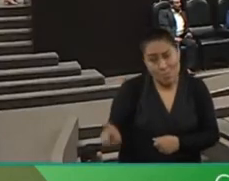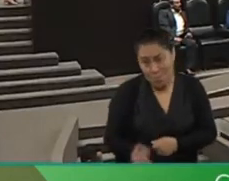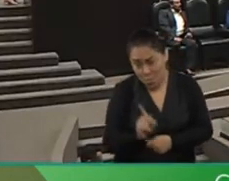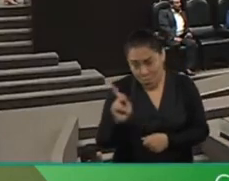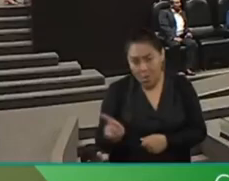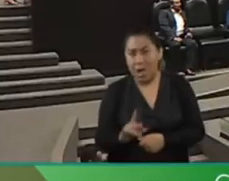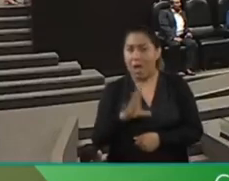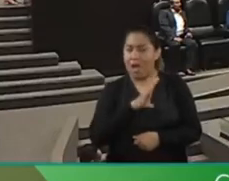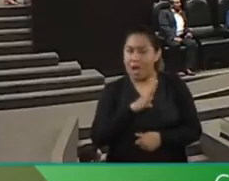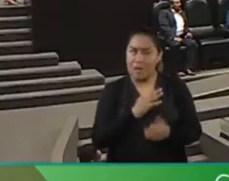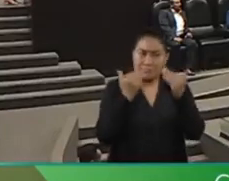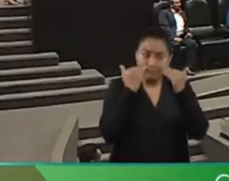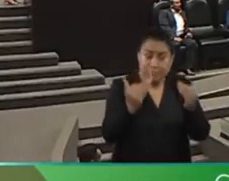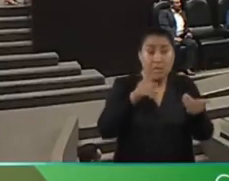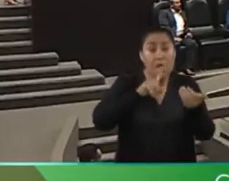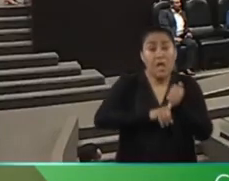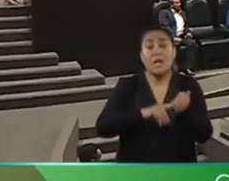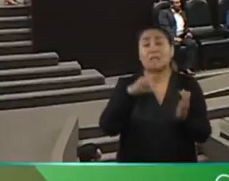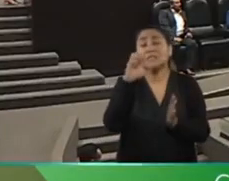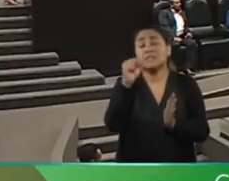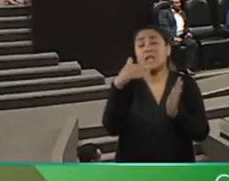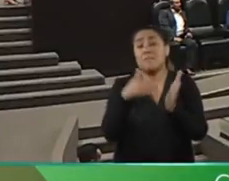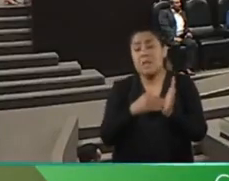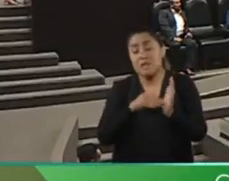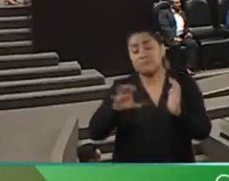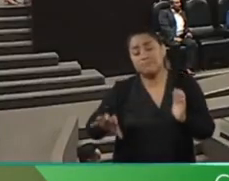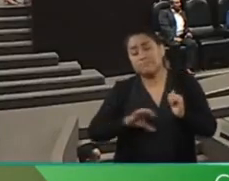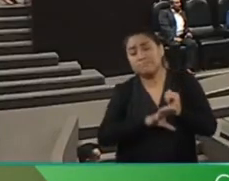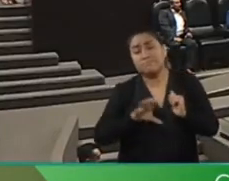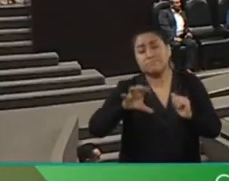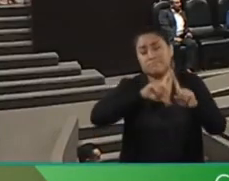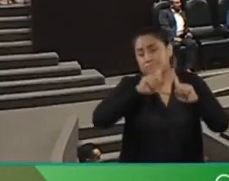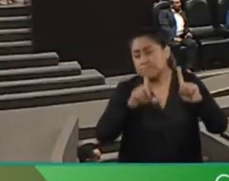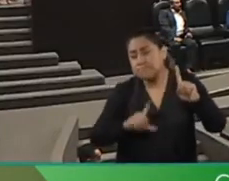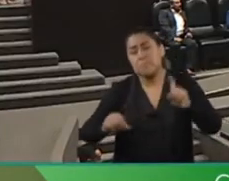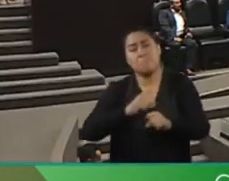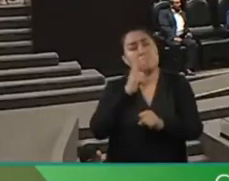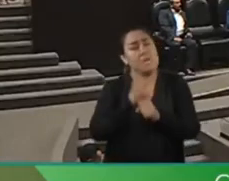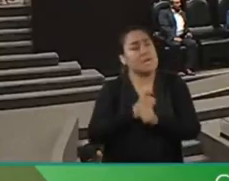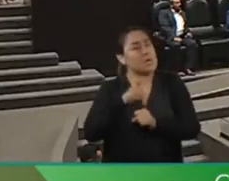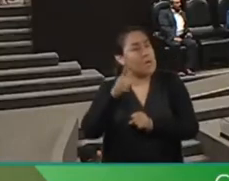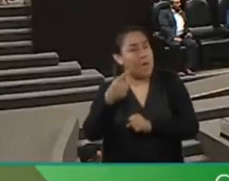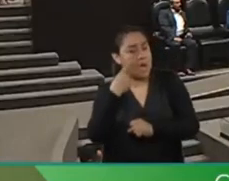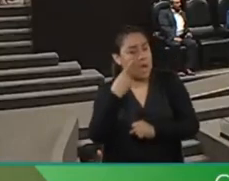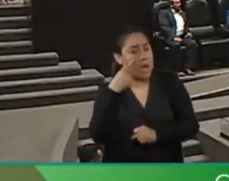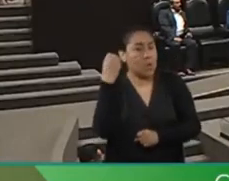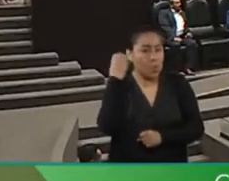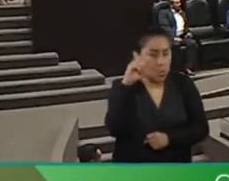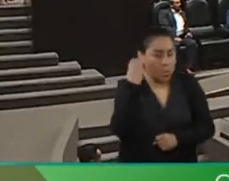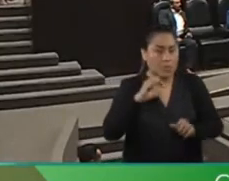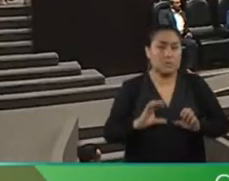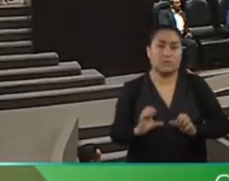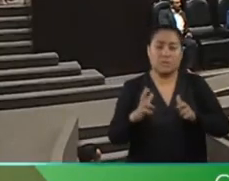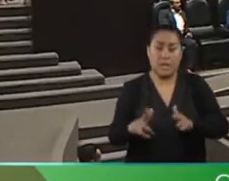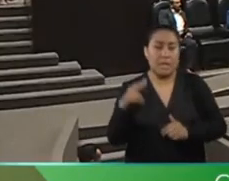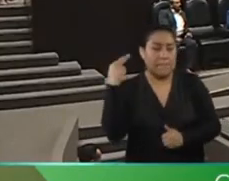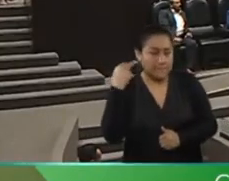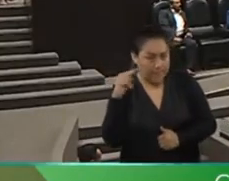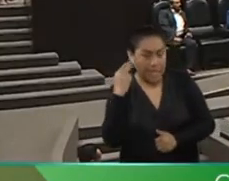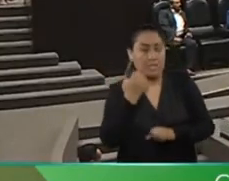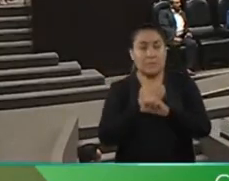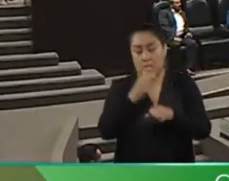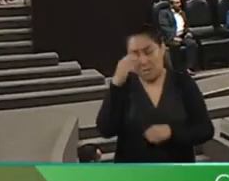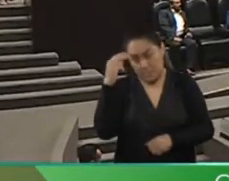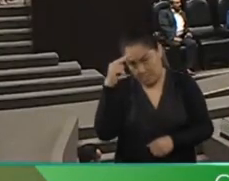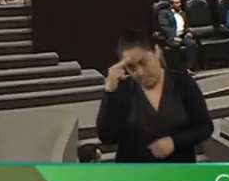están presentes en más de 60.000 localidades, principalmente en estados como Oaxaca, Chiapas, Veracruz, Estado de